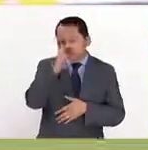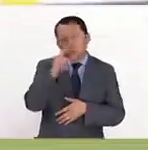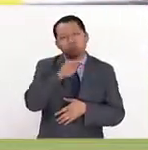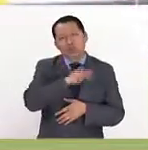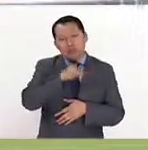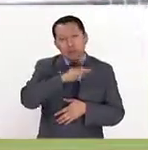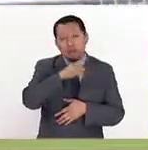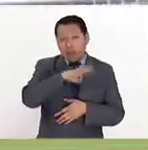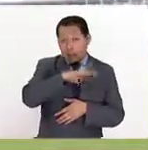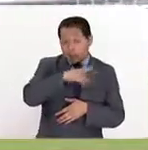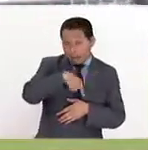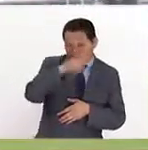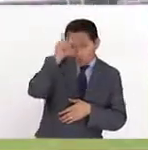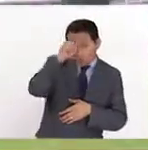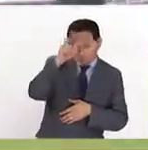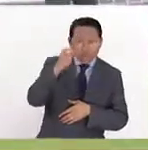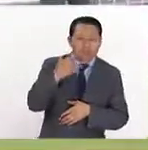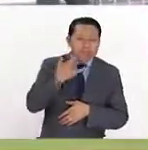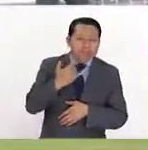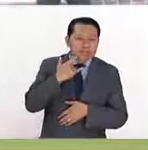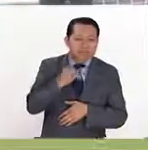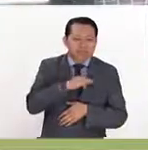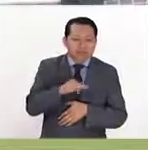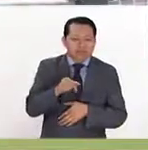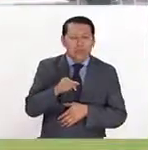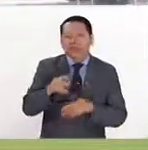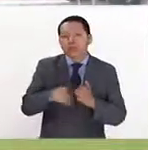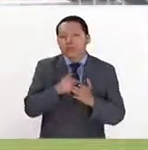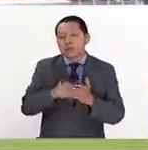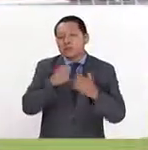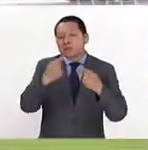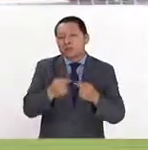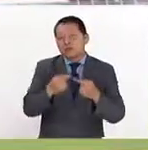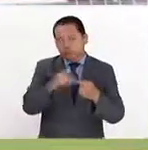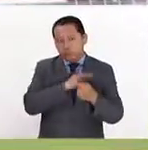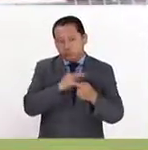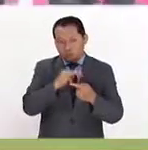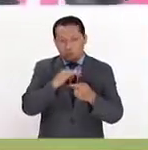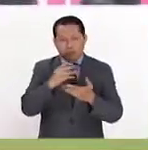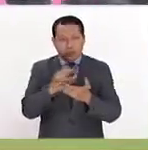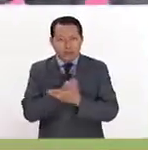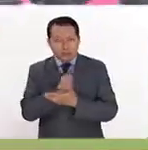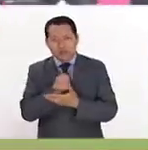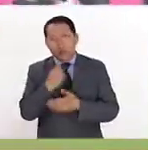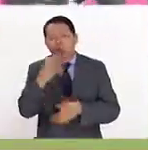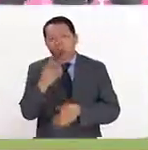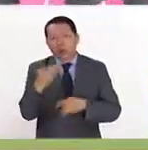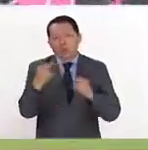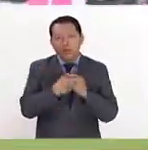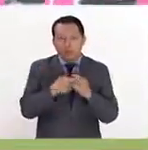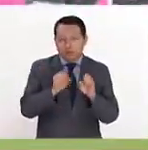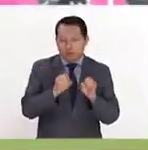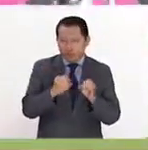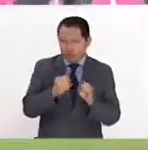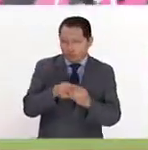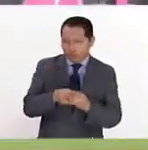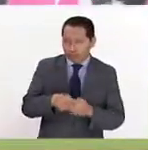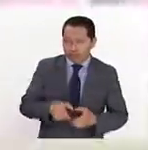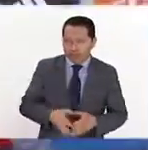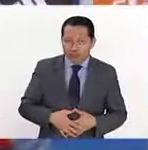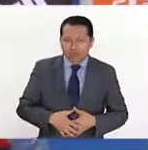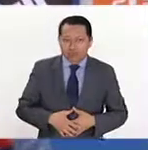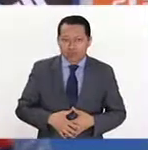todo e intentarán dar la sorpresa. Dos veces se han enfrentado con 2 triunfos para los teutones, con 4 goles a favor, ninguno en contra.